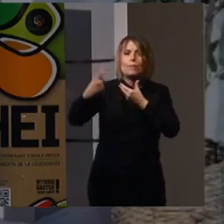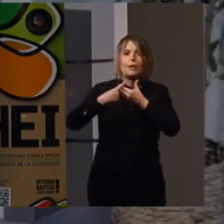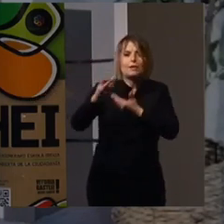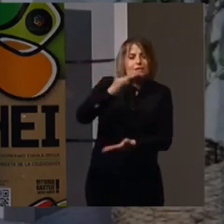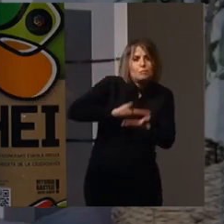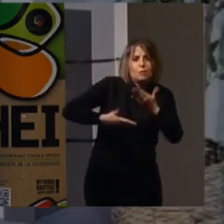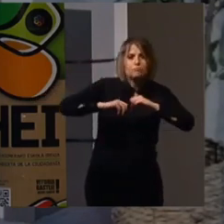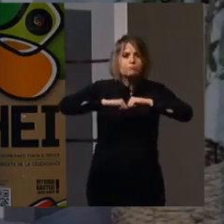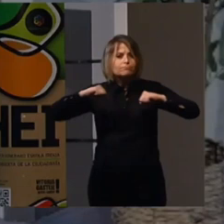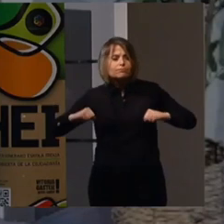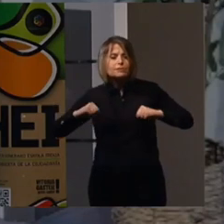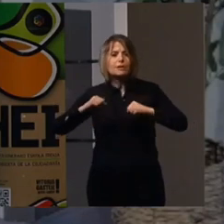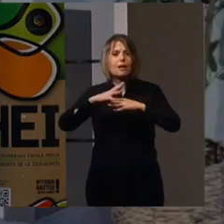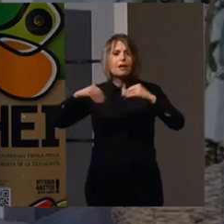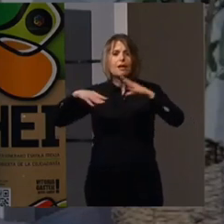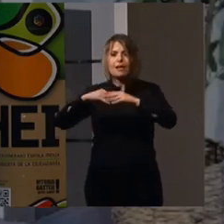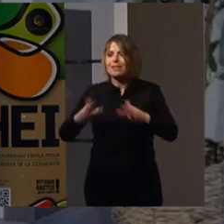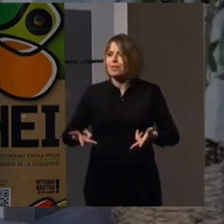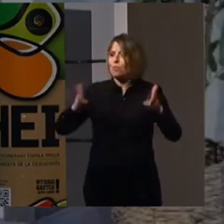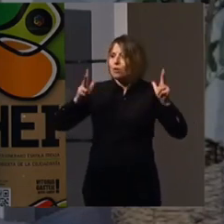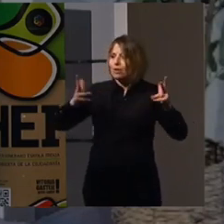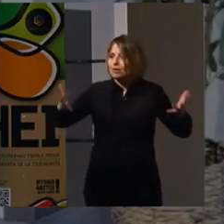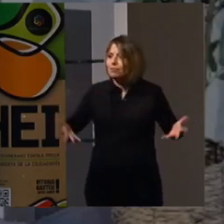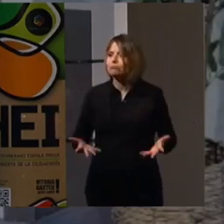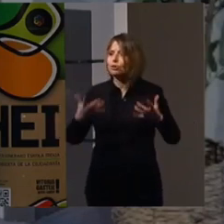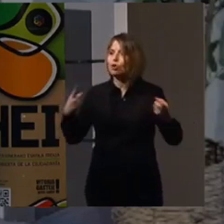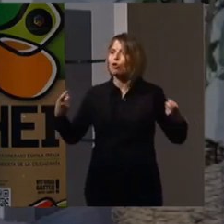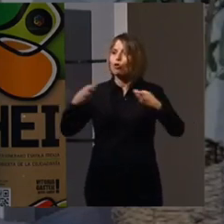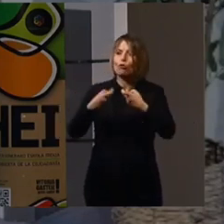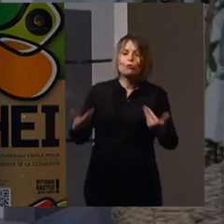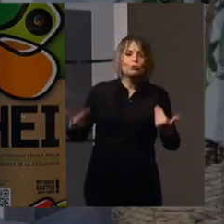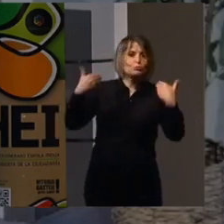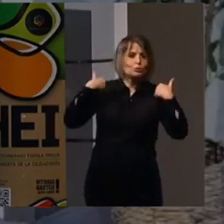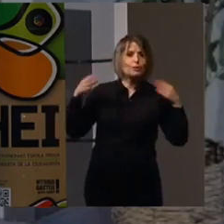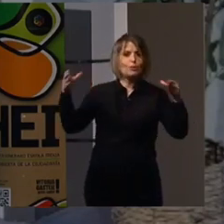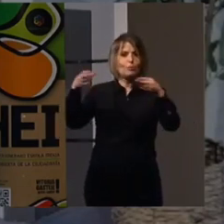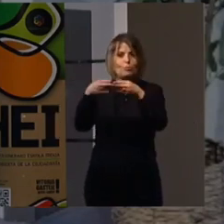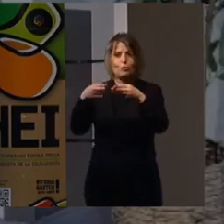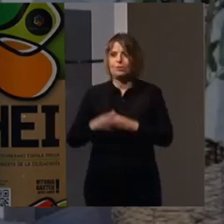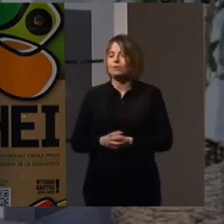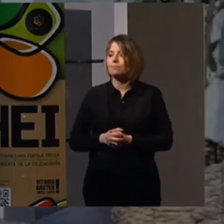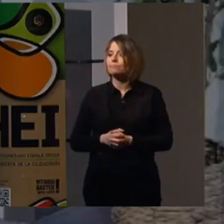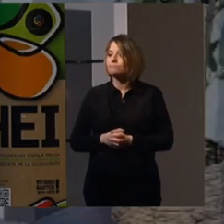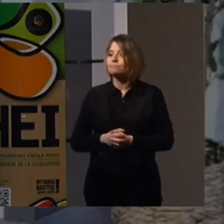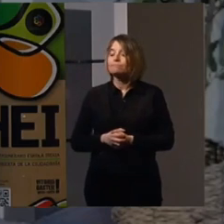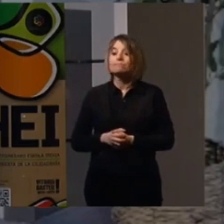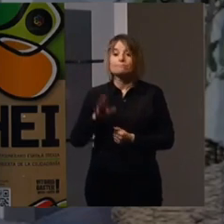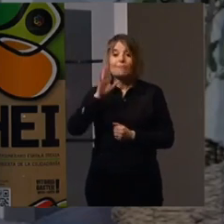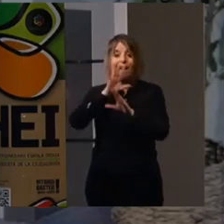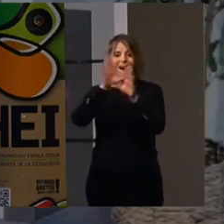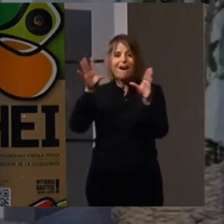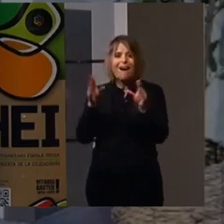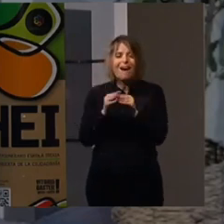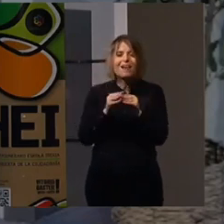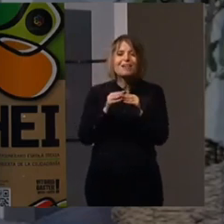participativa, a fortalecer la democracia y a potenciar la corresponsabilidad en la comunidad. Y para todo ello contamos